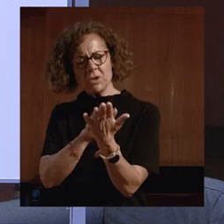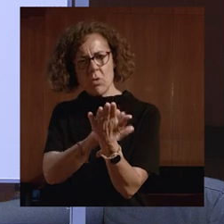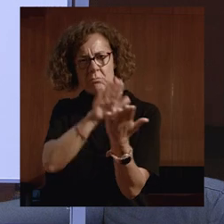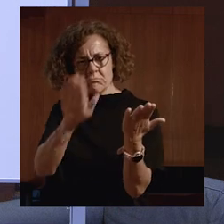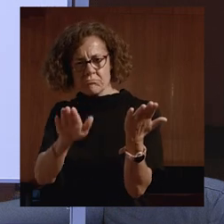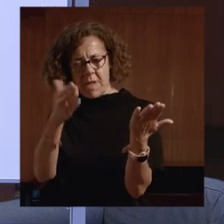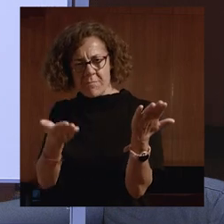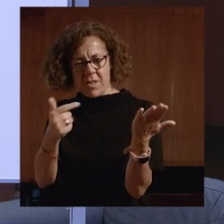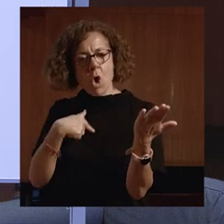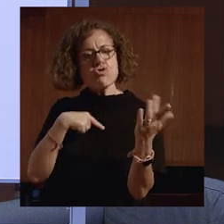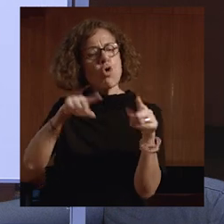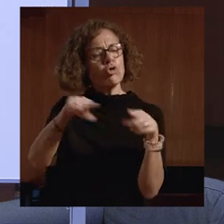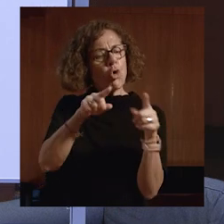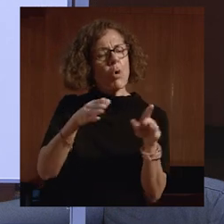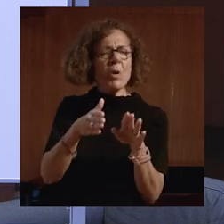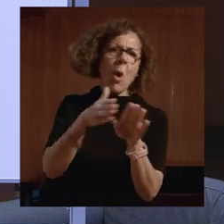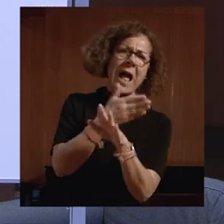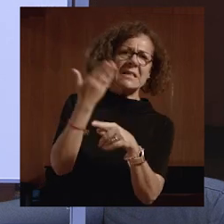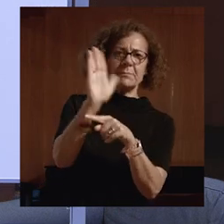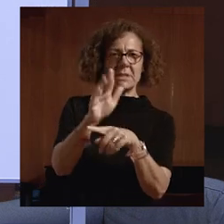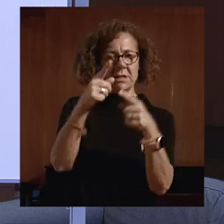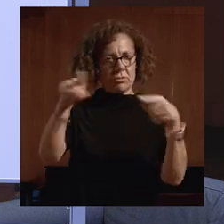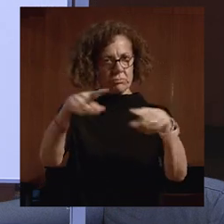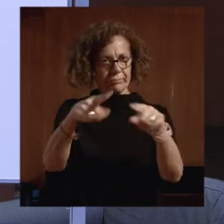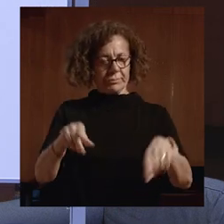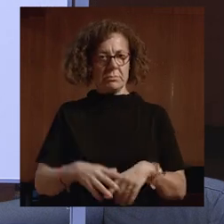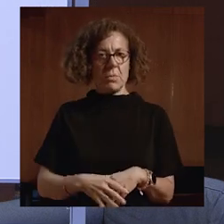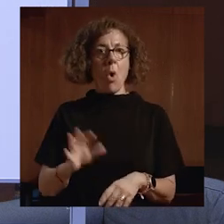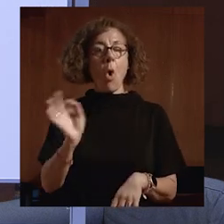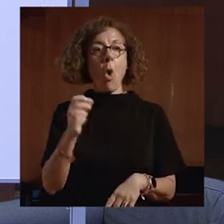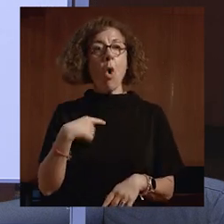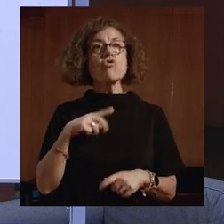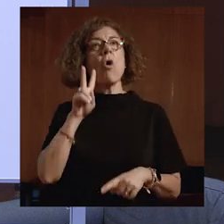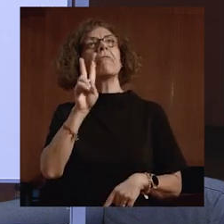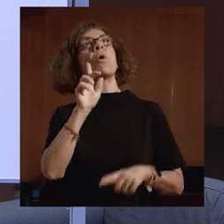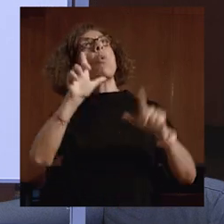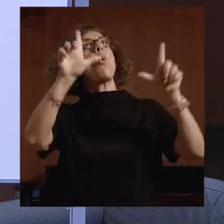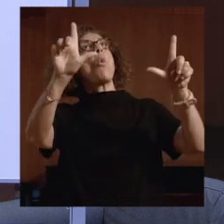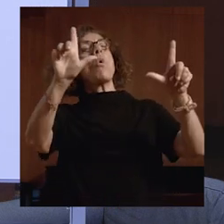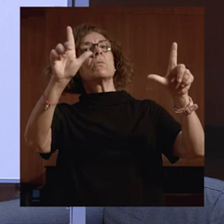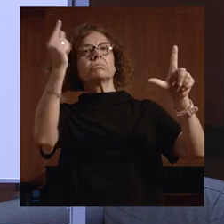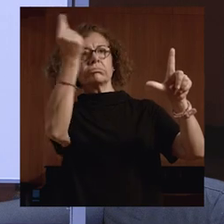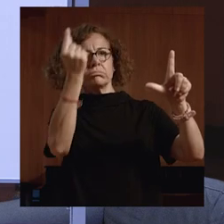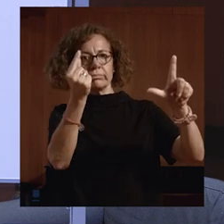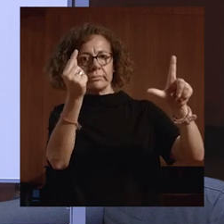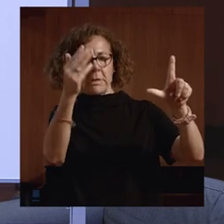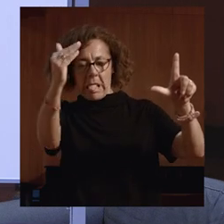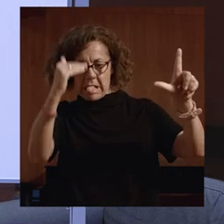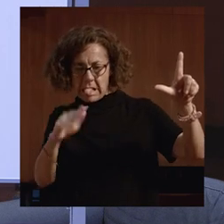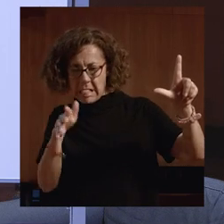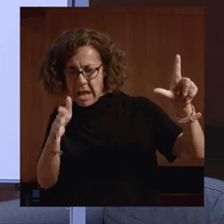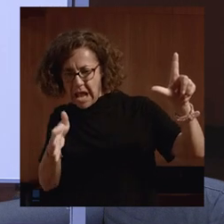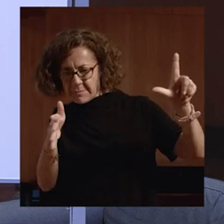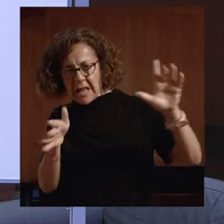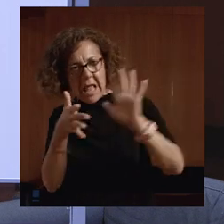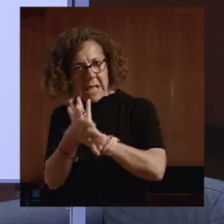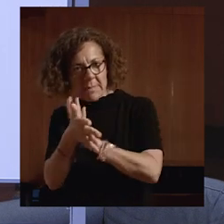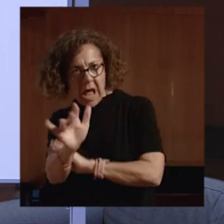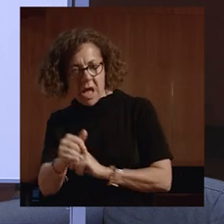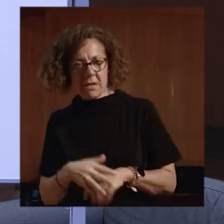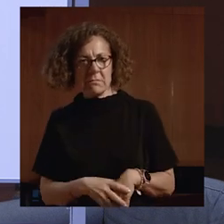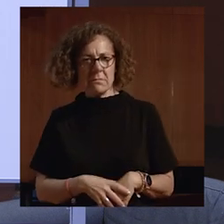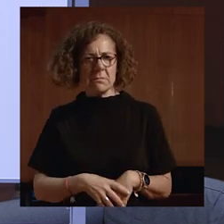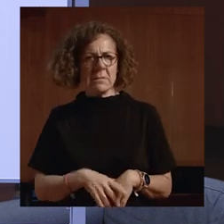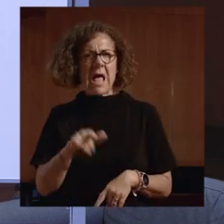principal. Es decir, yo toco y antes presento la obra. O yo veo un cuadro y abajo hay una explicación. Y nos tenemos que preguntar,